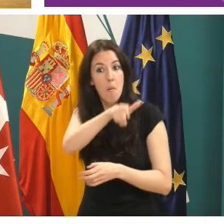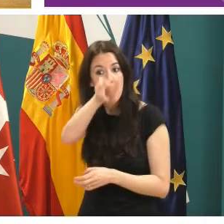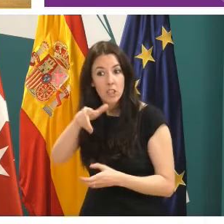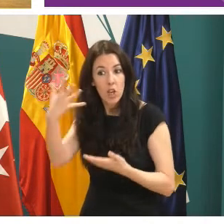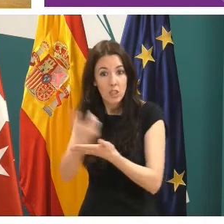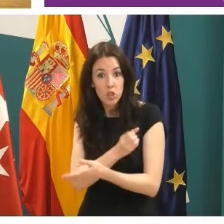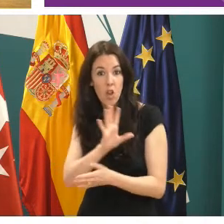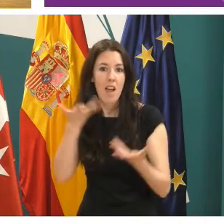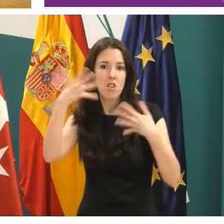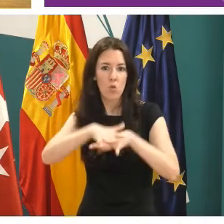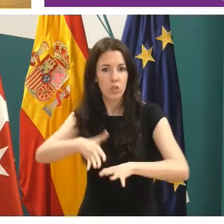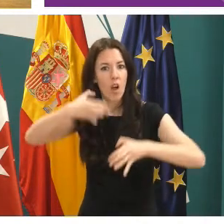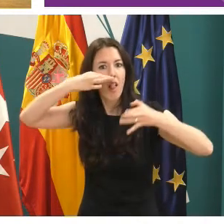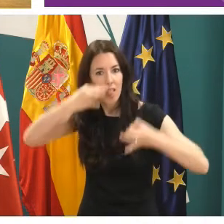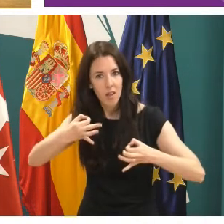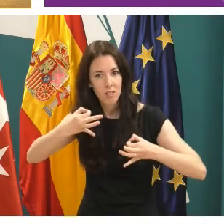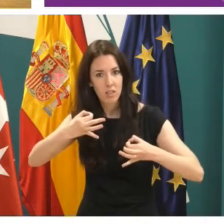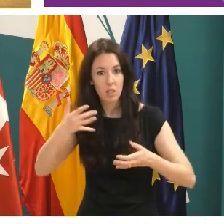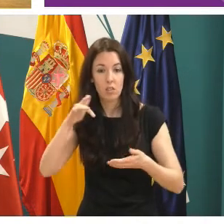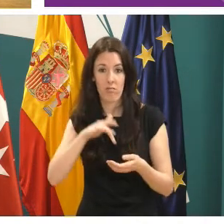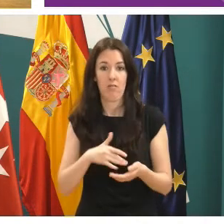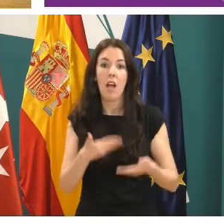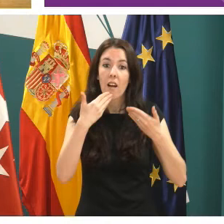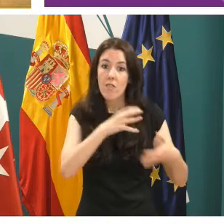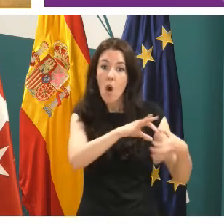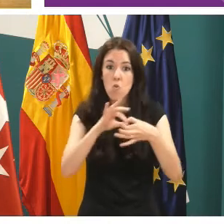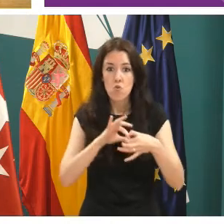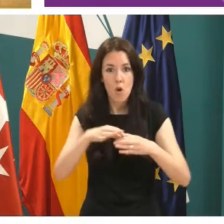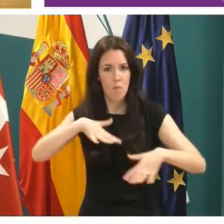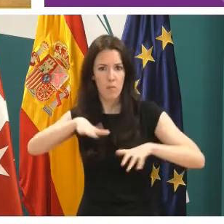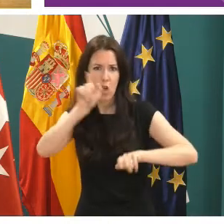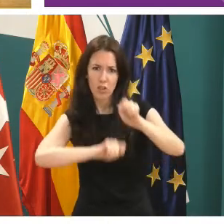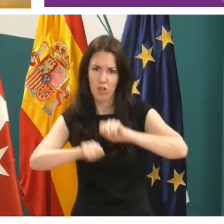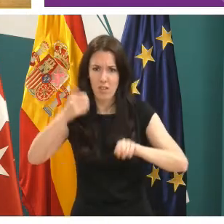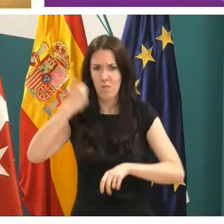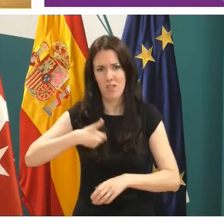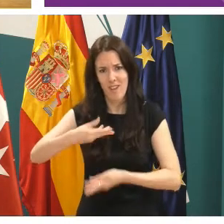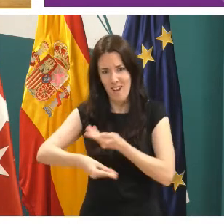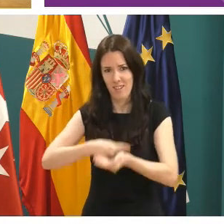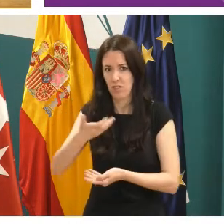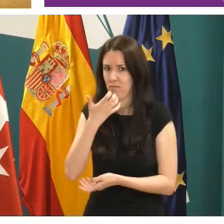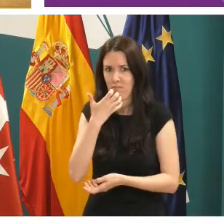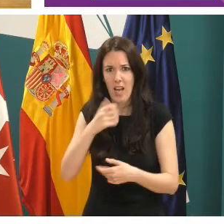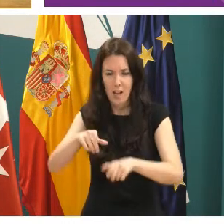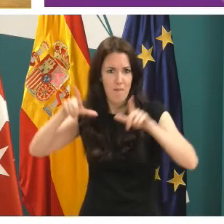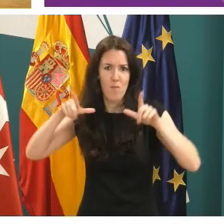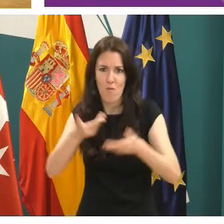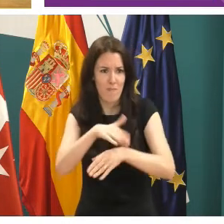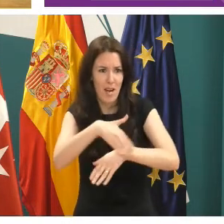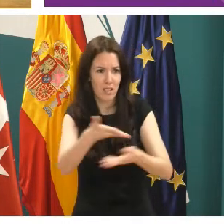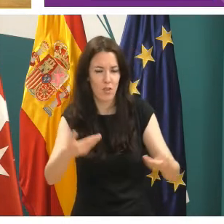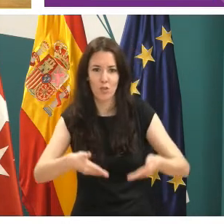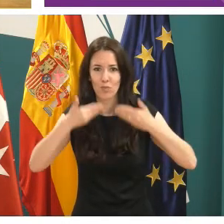sea real. Desde la unión que el movimiento asociativo ya ha llevado a cabo, que son un ejemplo para todos.